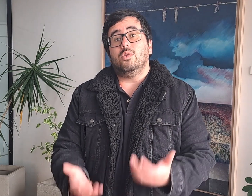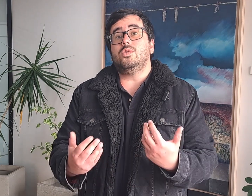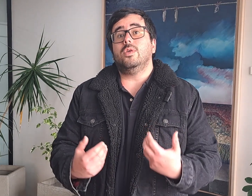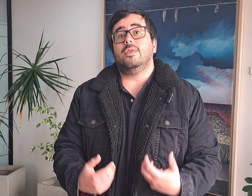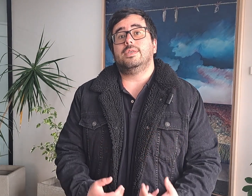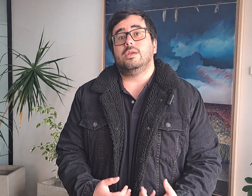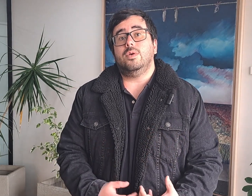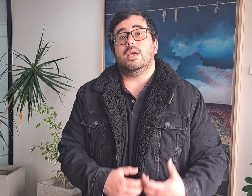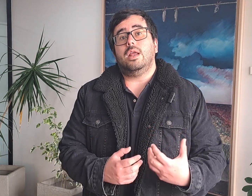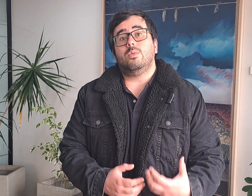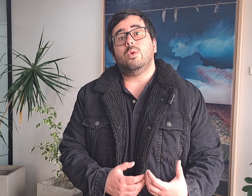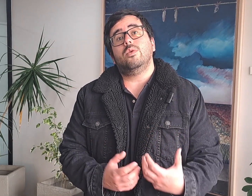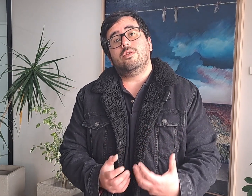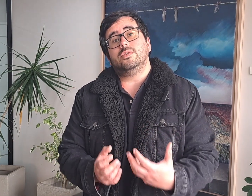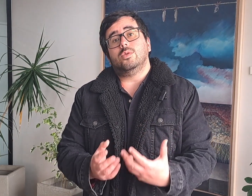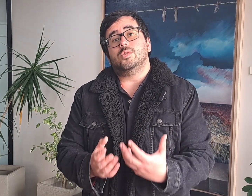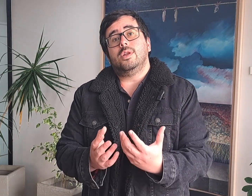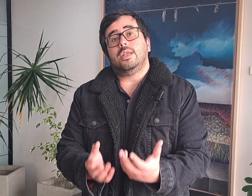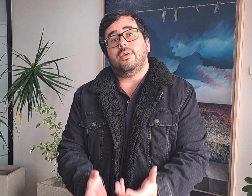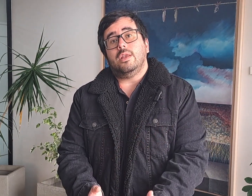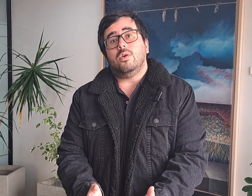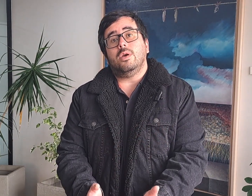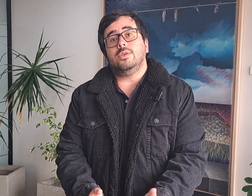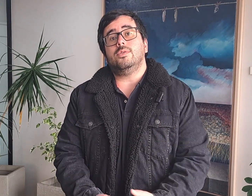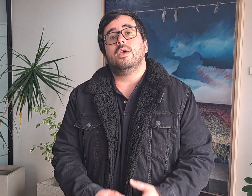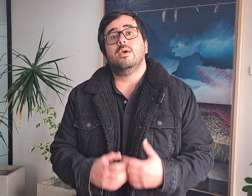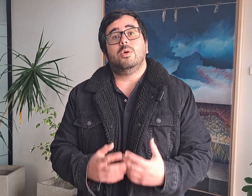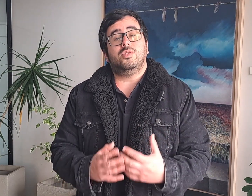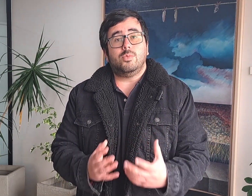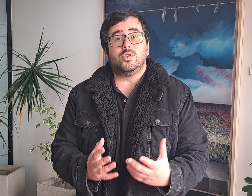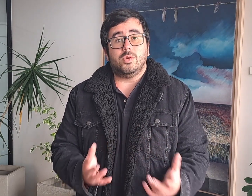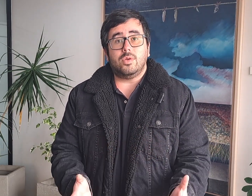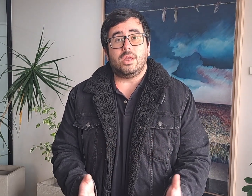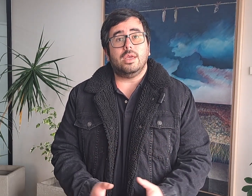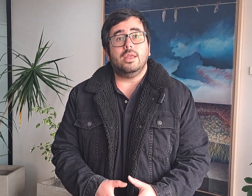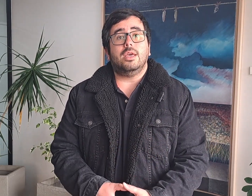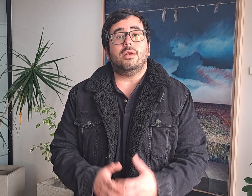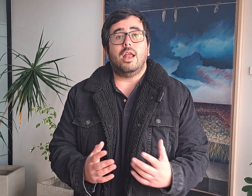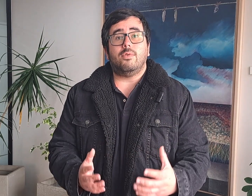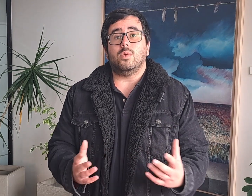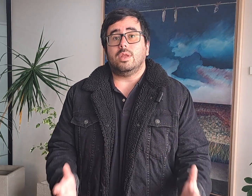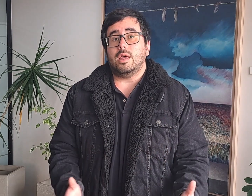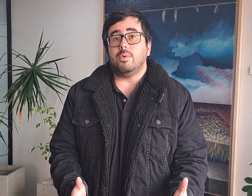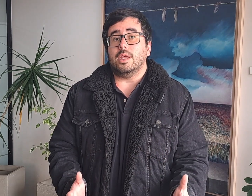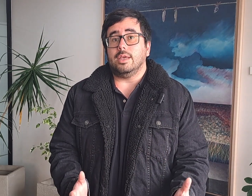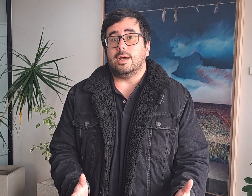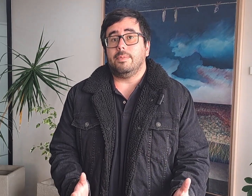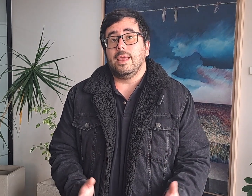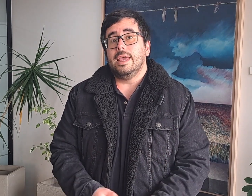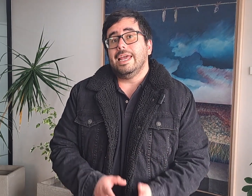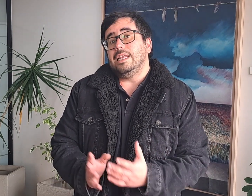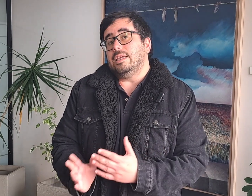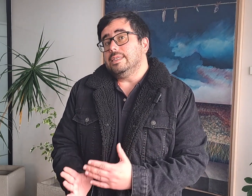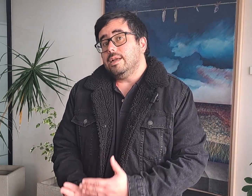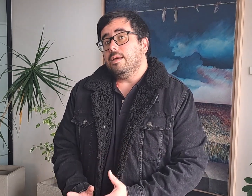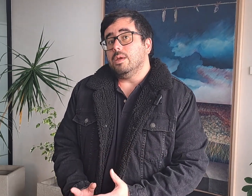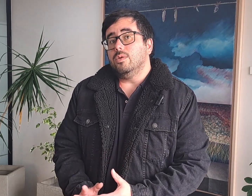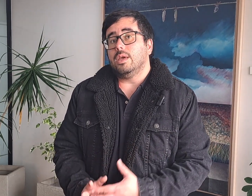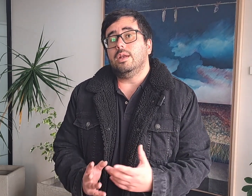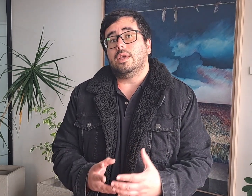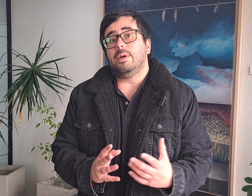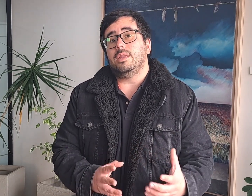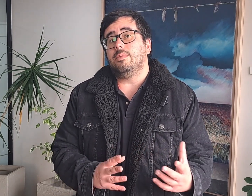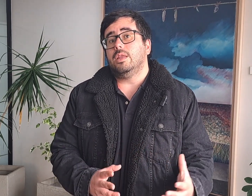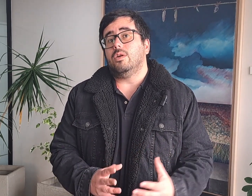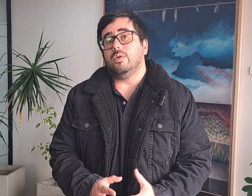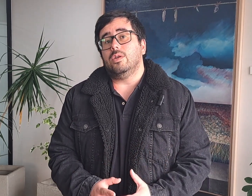modificar incluso desde cero y crear una nueva constitución a través del Congreso Pero eso Por supuesto requiere de las voluntades políticas el tercer camino